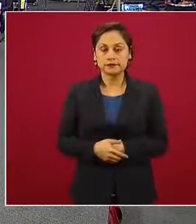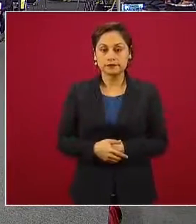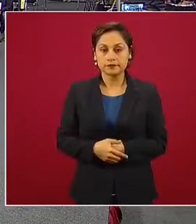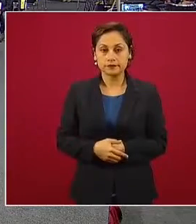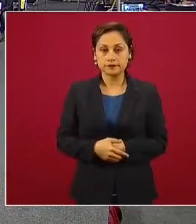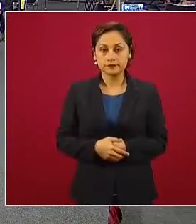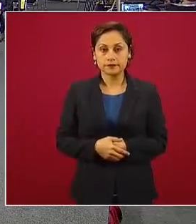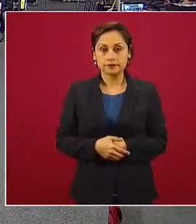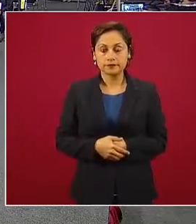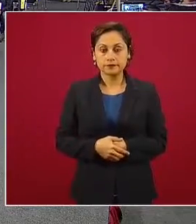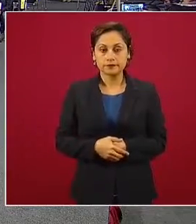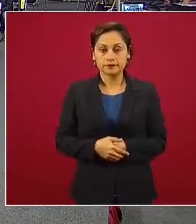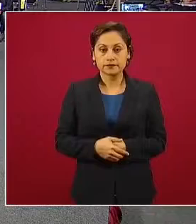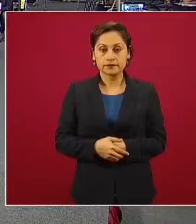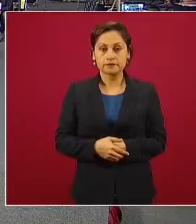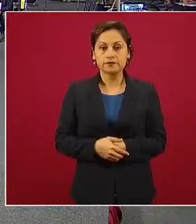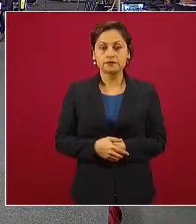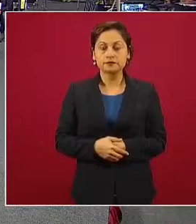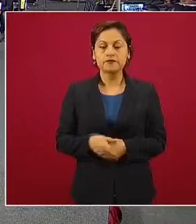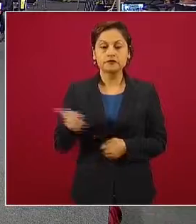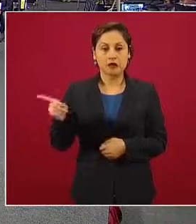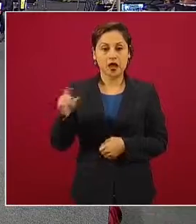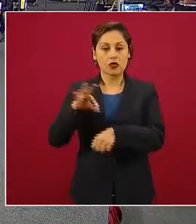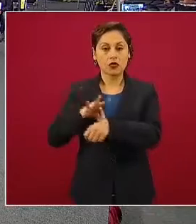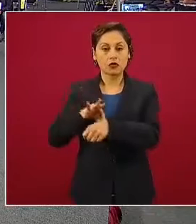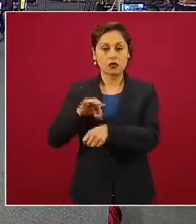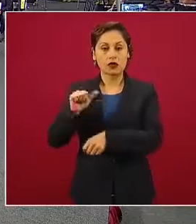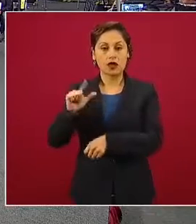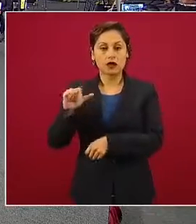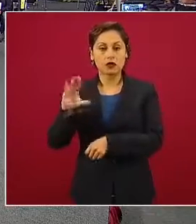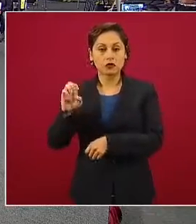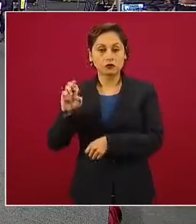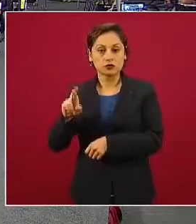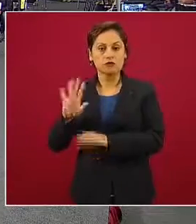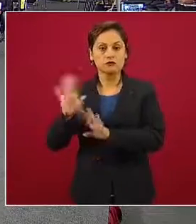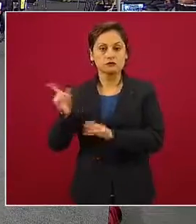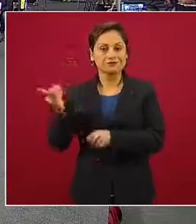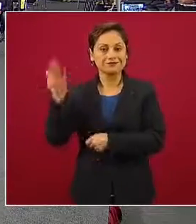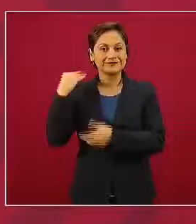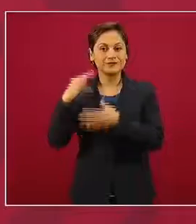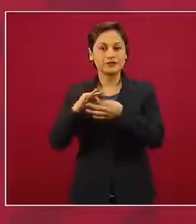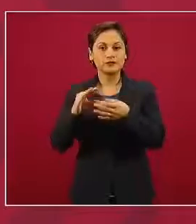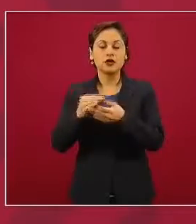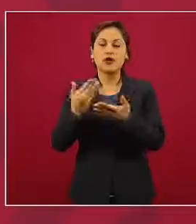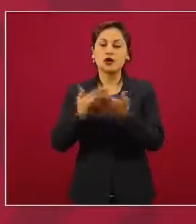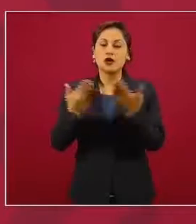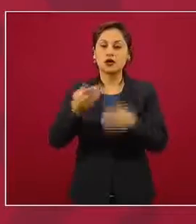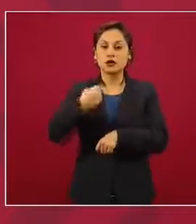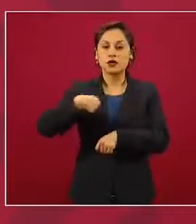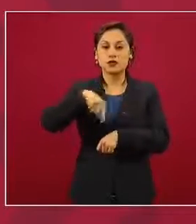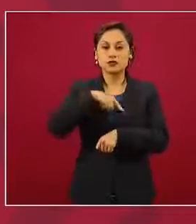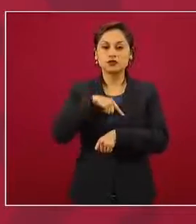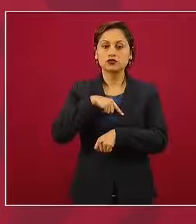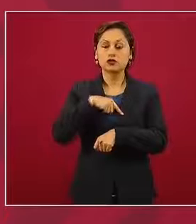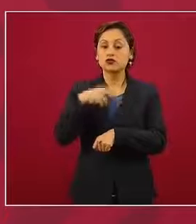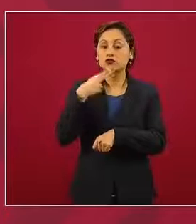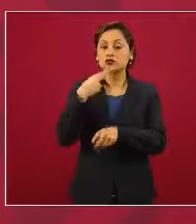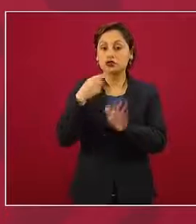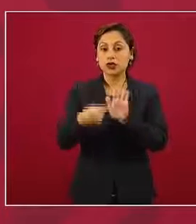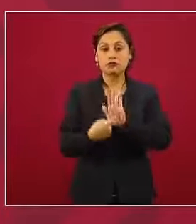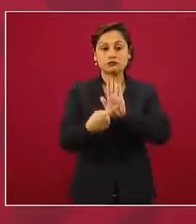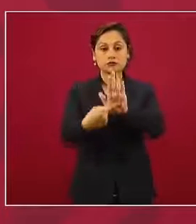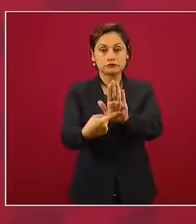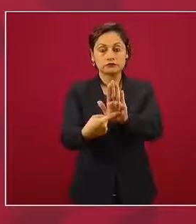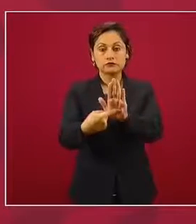señala el doctor Alcocer, vamos a utilizar el informe técnico diario, que algunos de ustedes lo